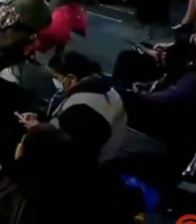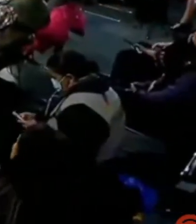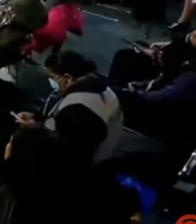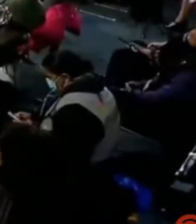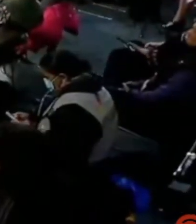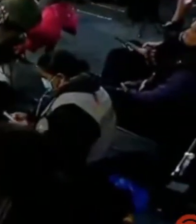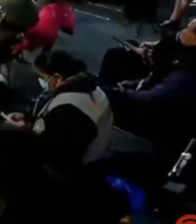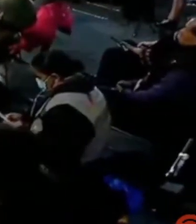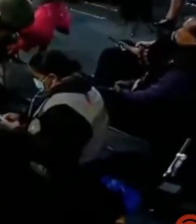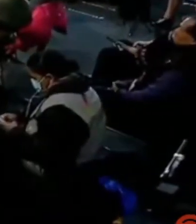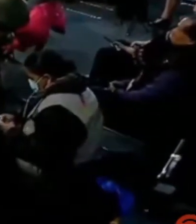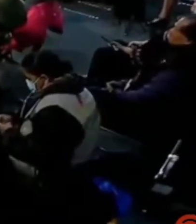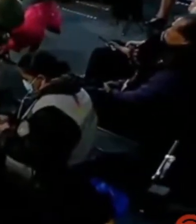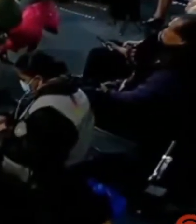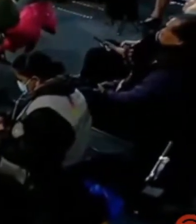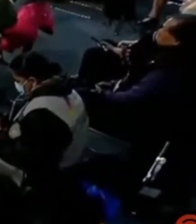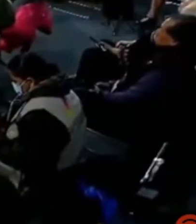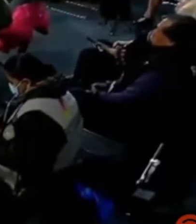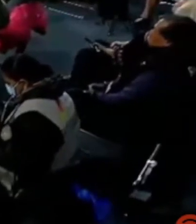Mucho, mucho, muy inteligentes.